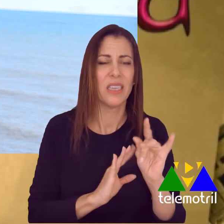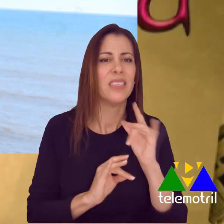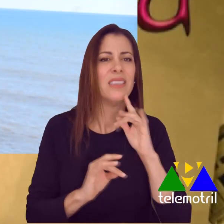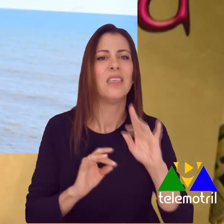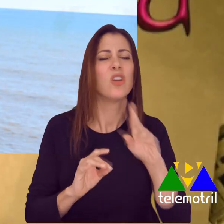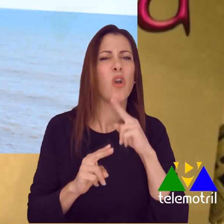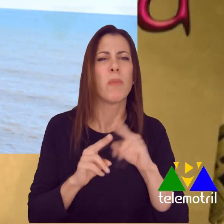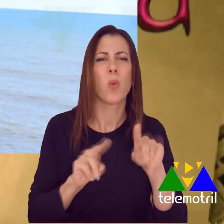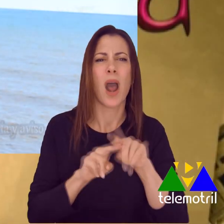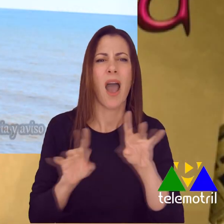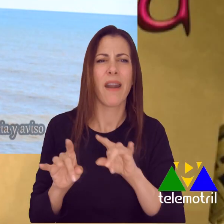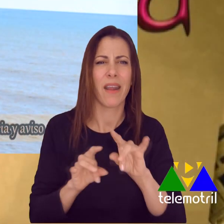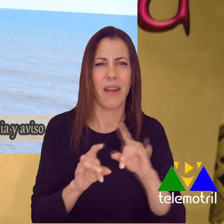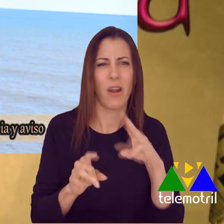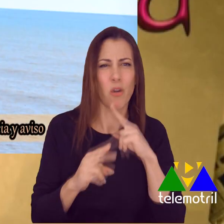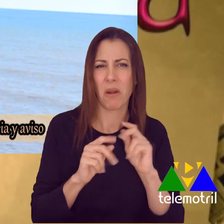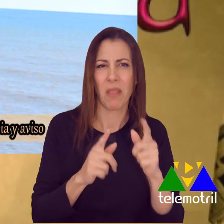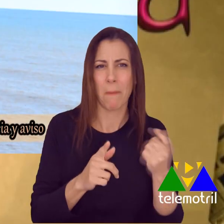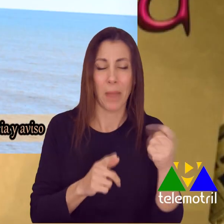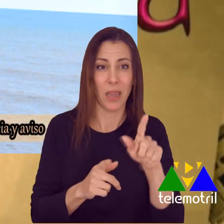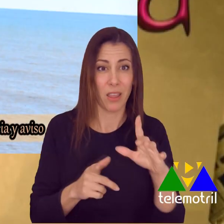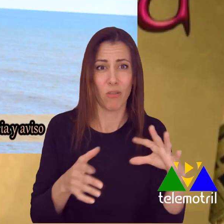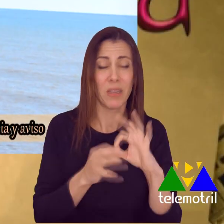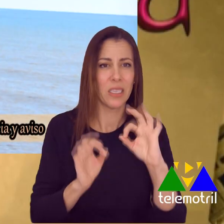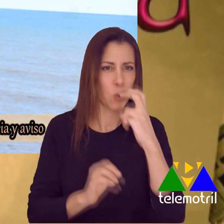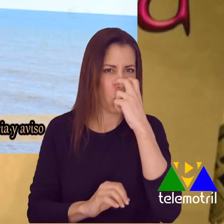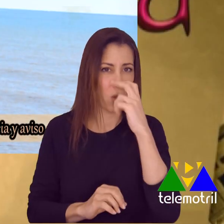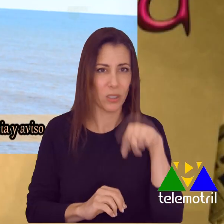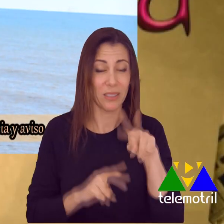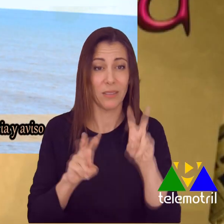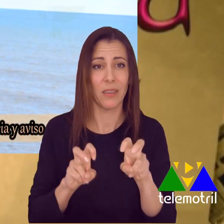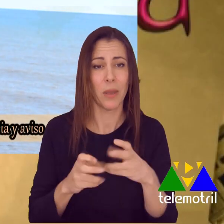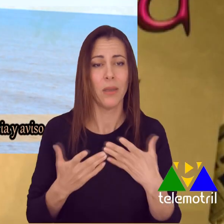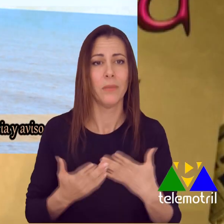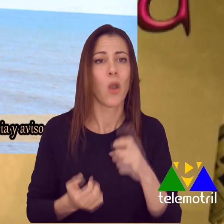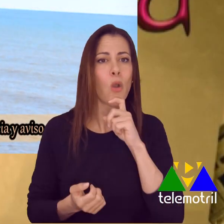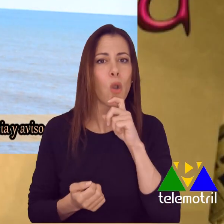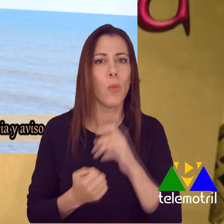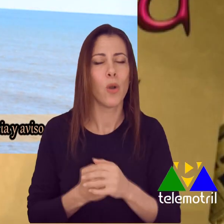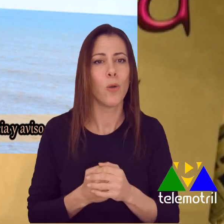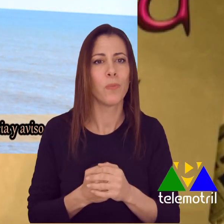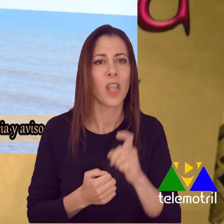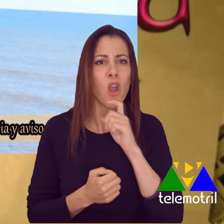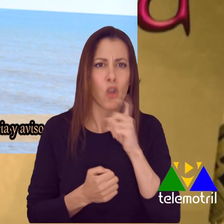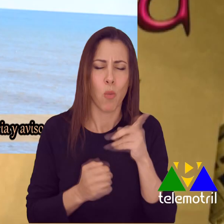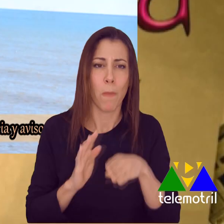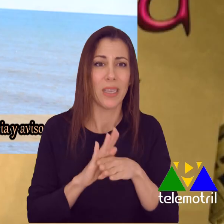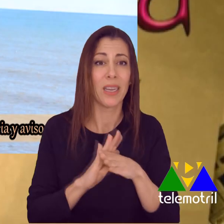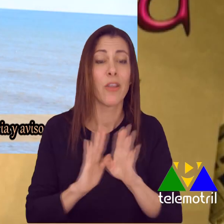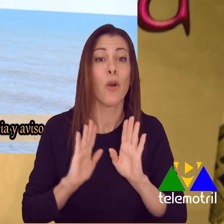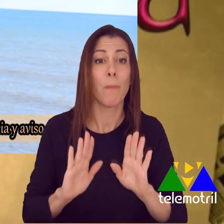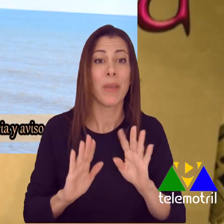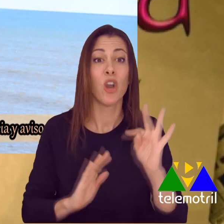las arenas. Es muy curioso de ese tema, ¿no? Es decir, cómo se han mantenido. Es verdad